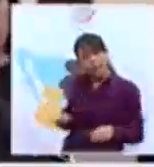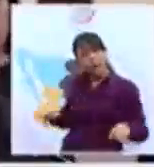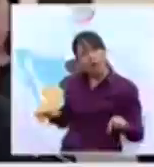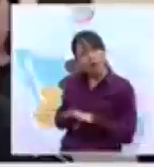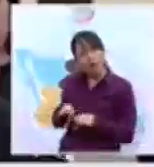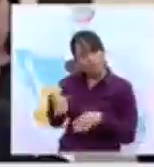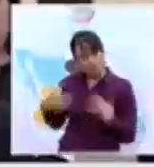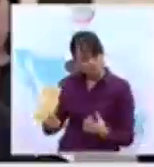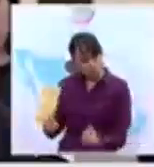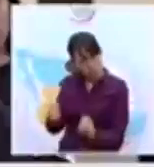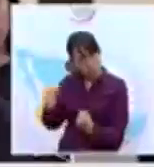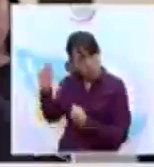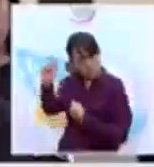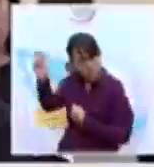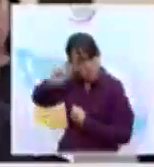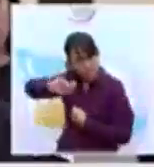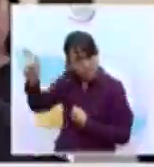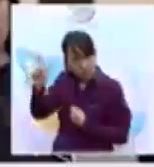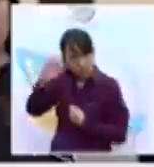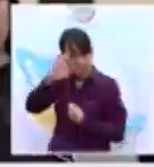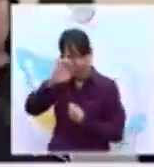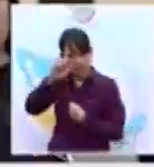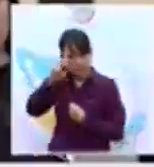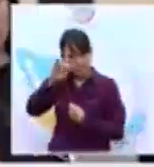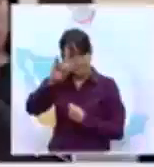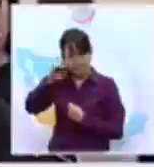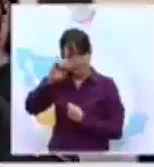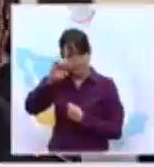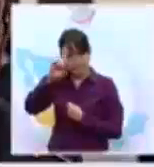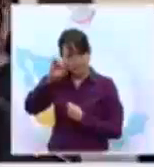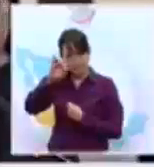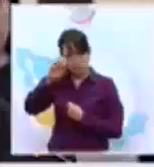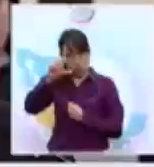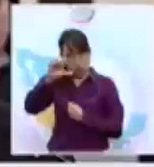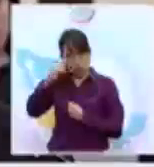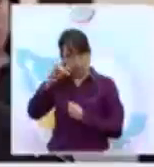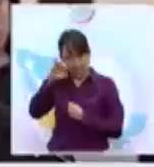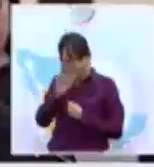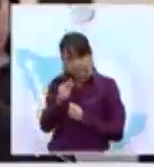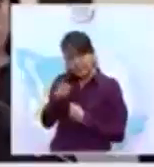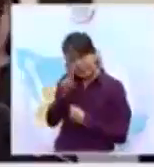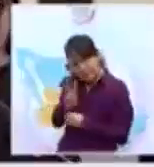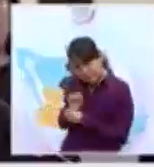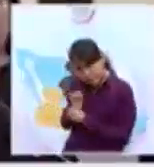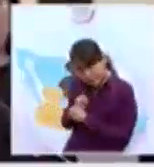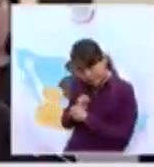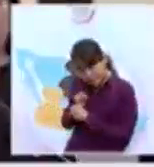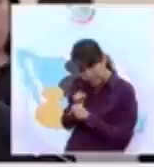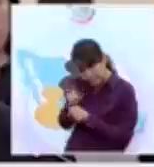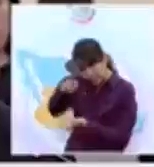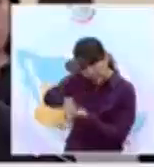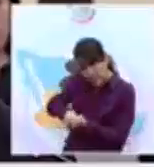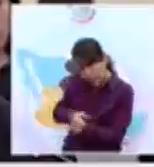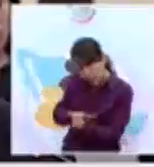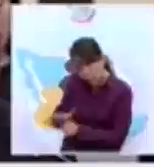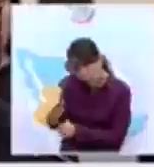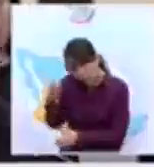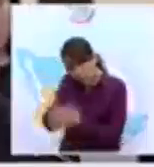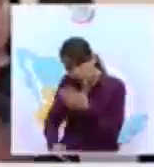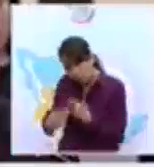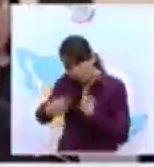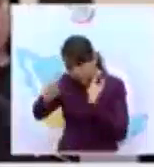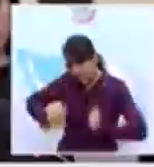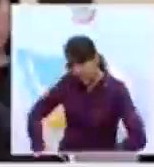en tiempo real, nominal, georreferenciado, con protección de datos personales, pero que